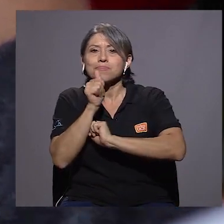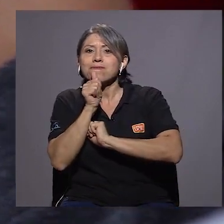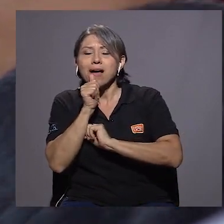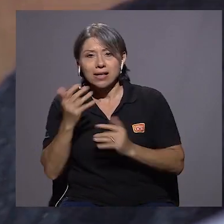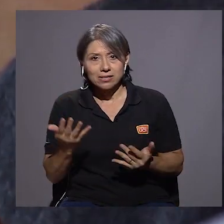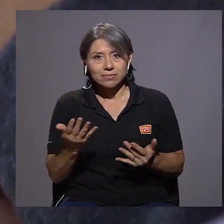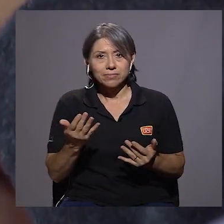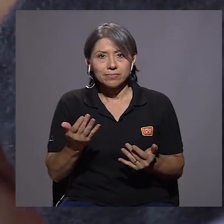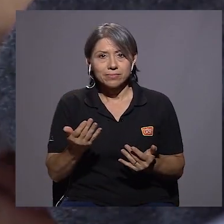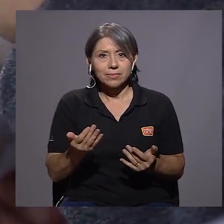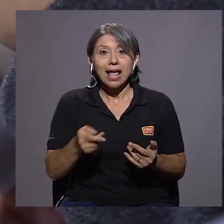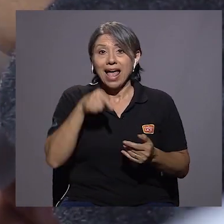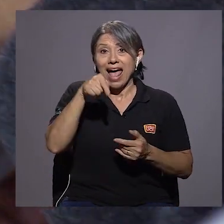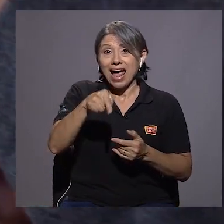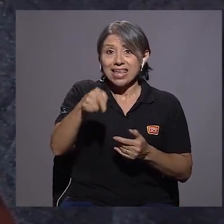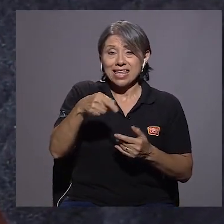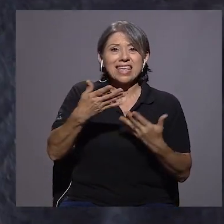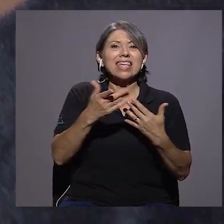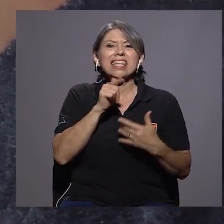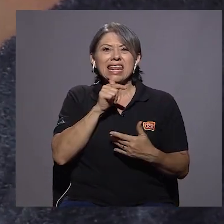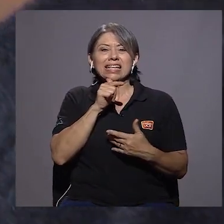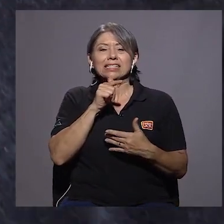privatizar. Suscriben